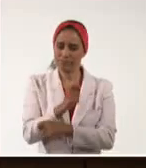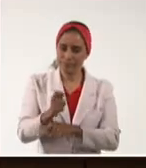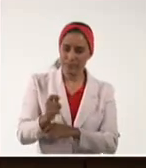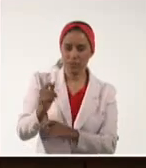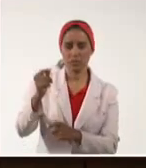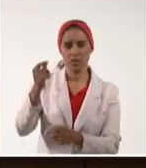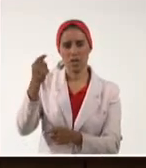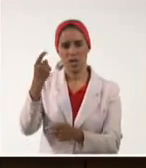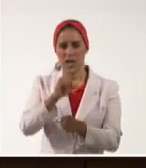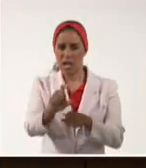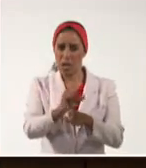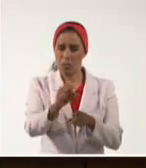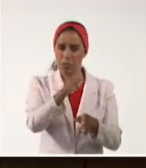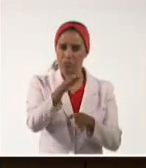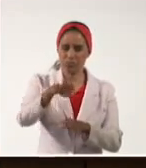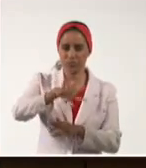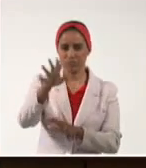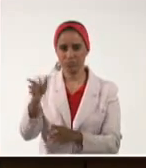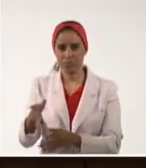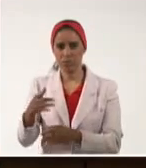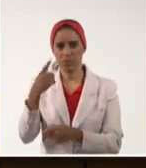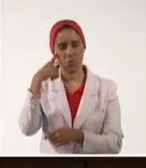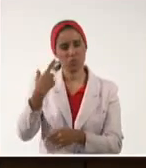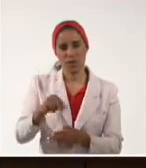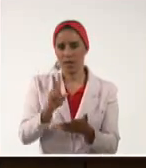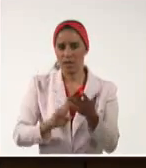ellos el aplauso agradecido